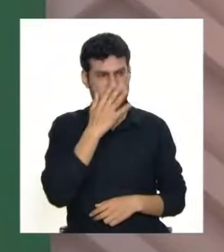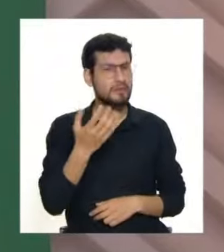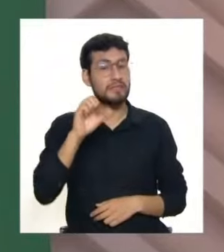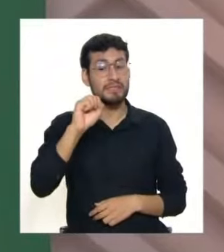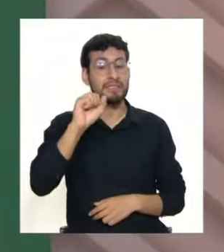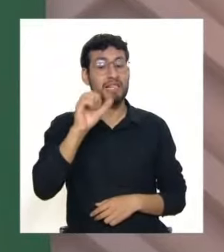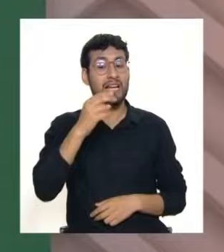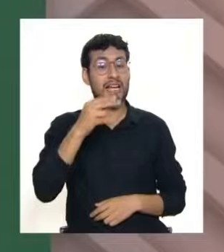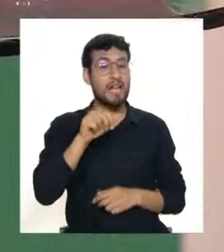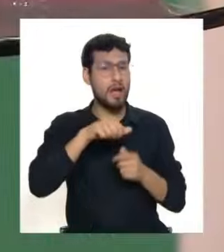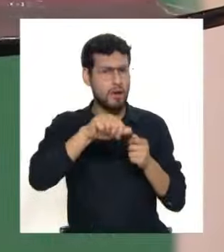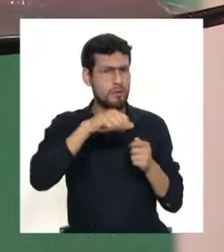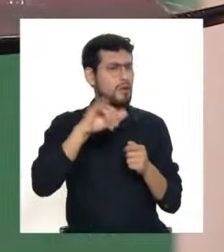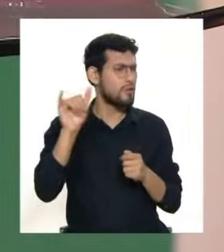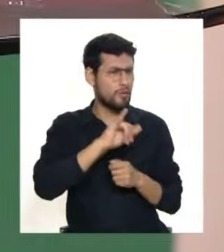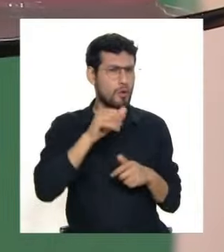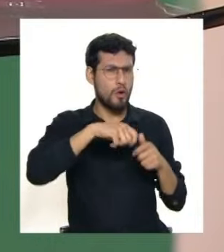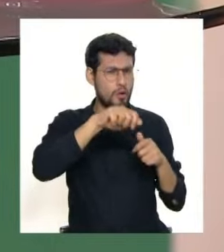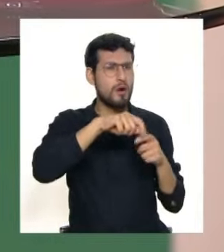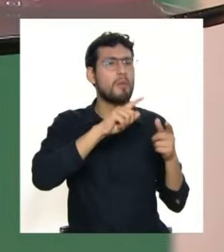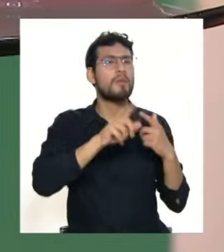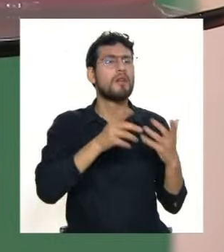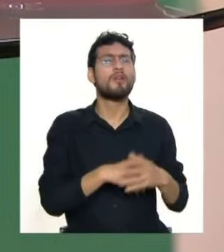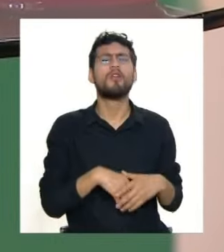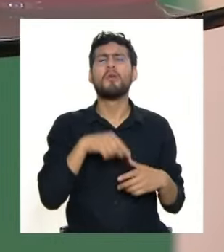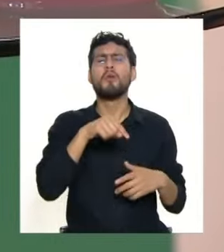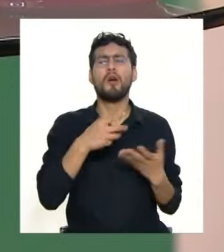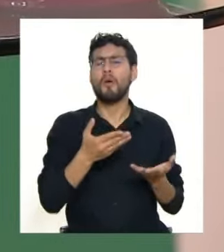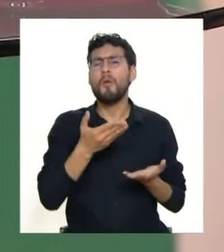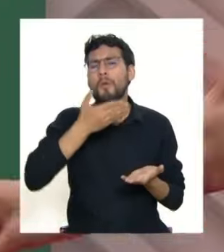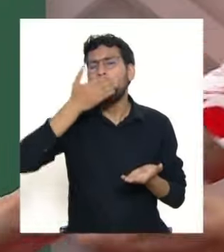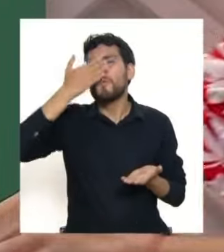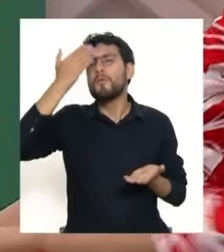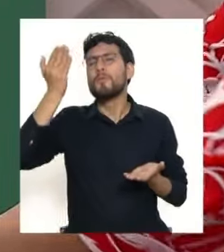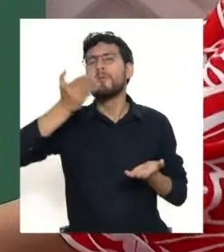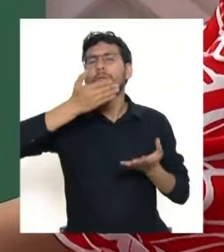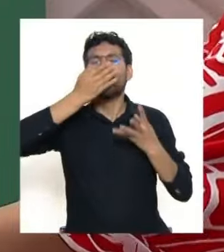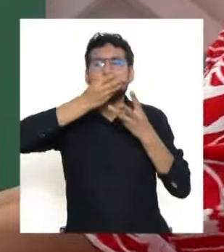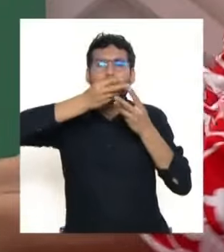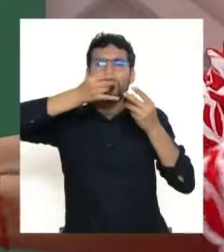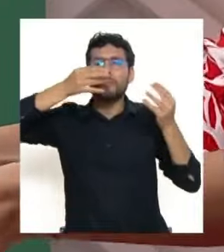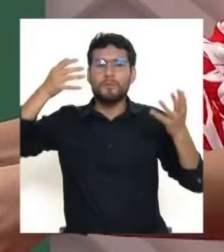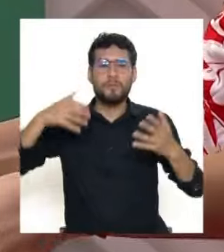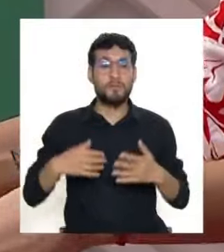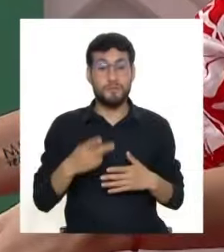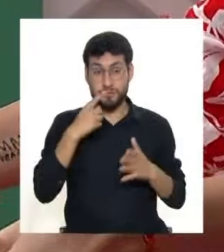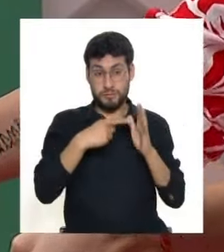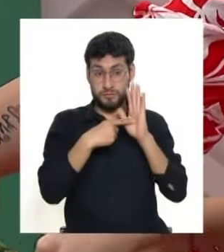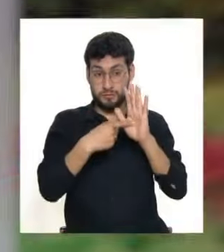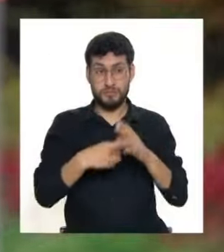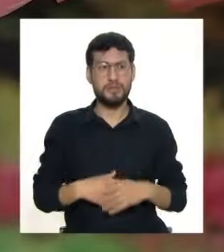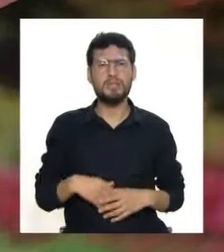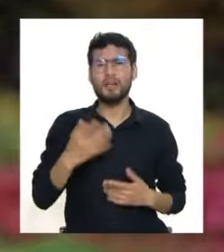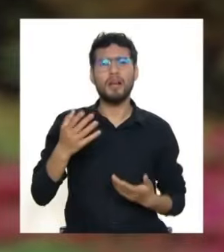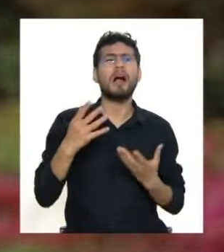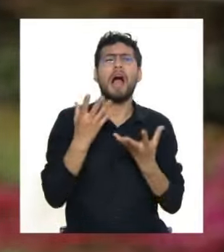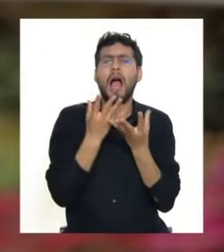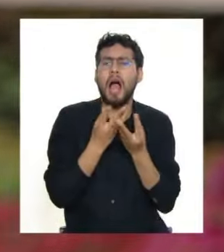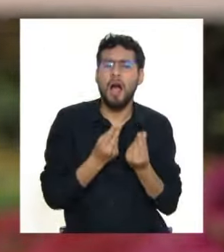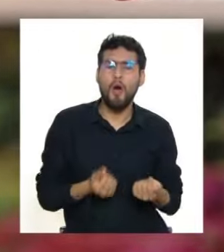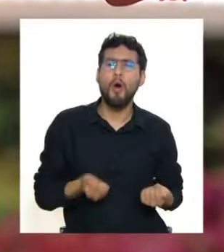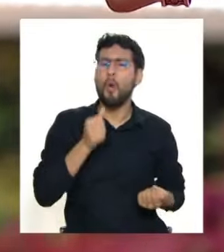sacha culantro es similar al culantro, pero es una hierba sumamente aromática. Uh-huh. Tiene propiedades, acá lo mostramos, analgésicas.